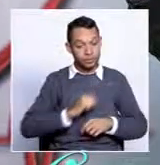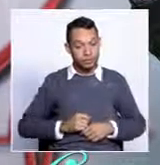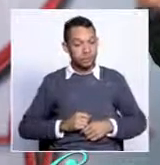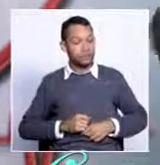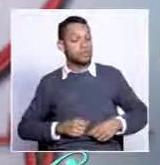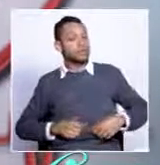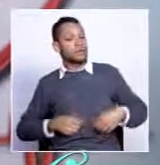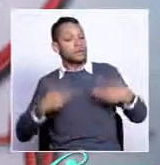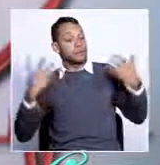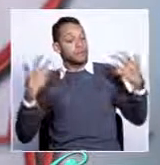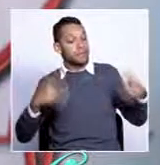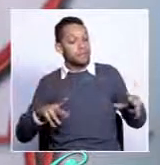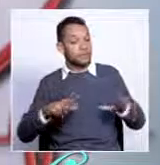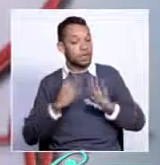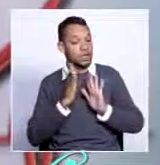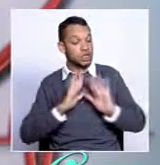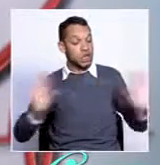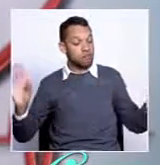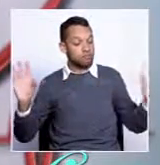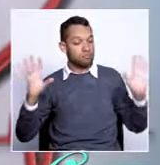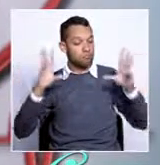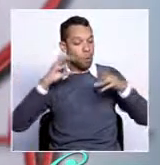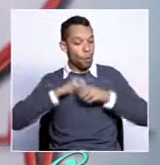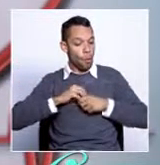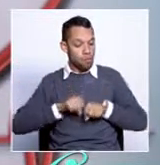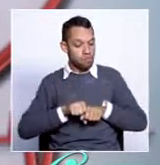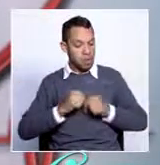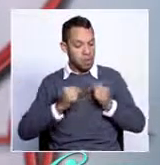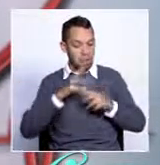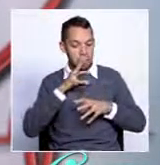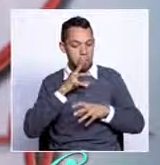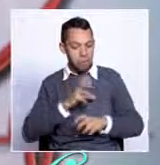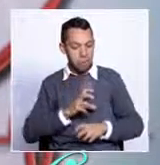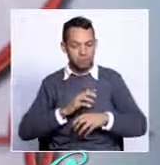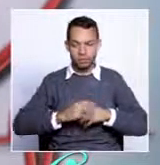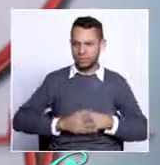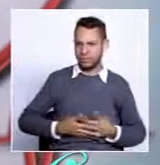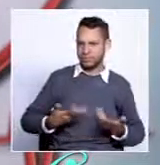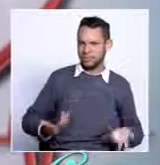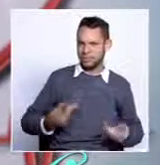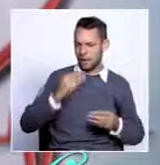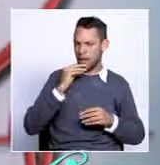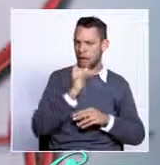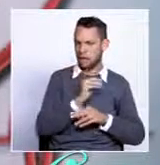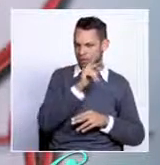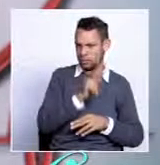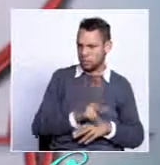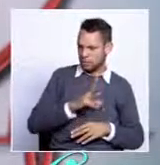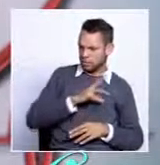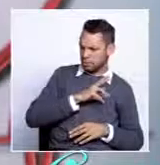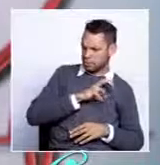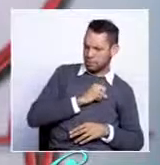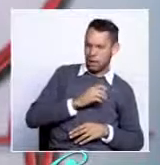cara se le quemó el rancho como fue de uno como paciente decir